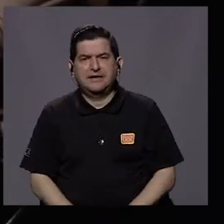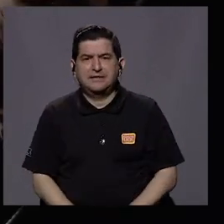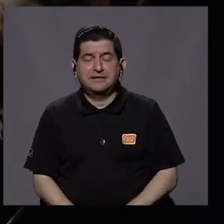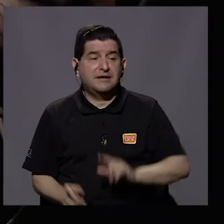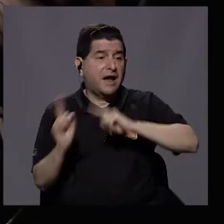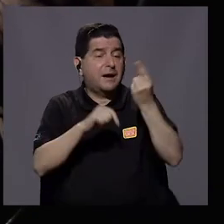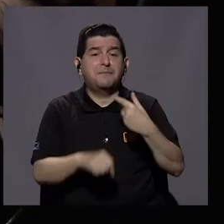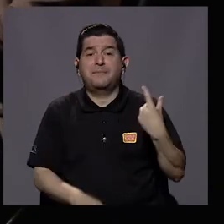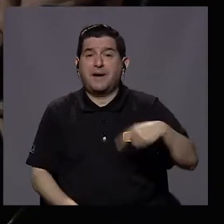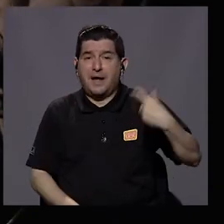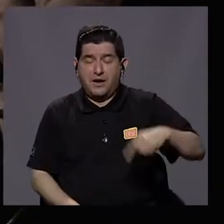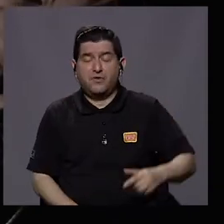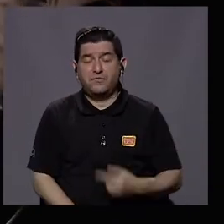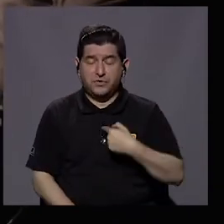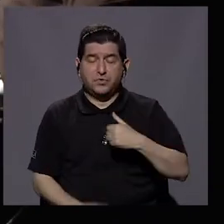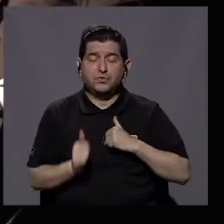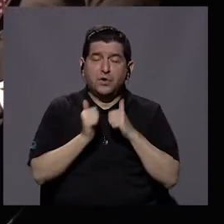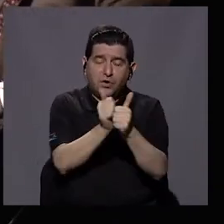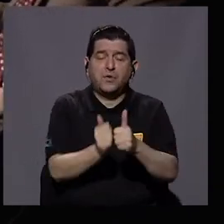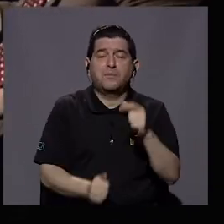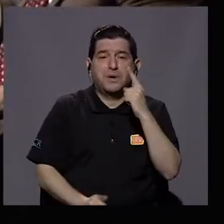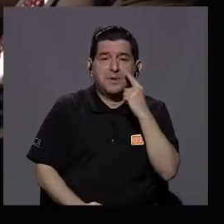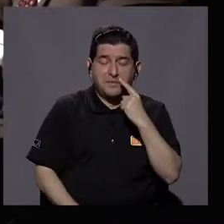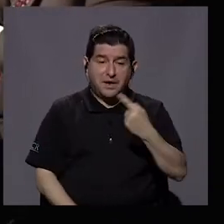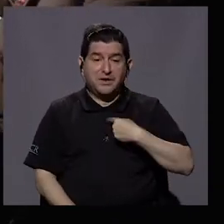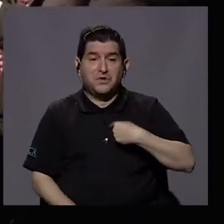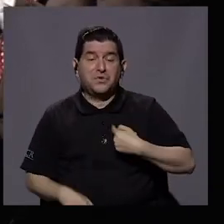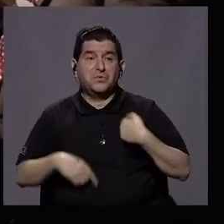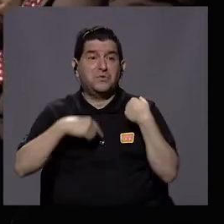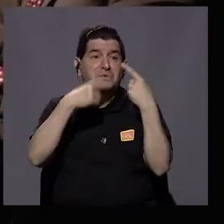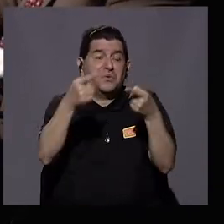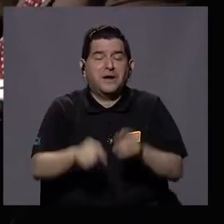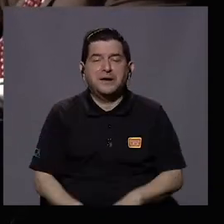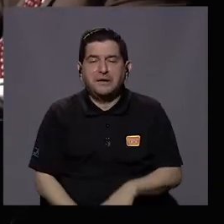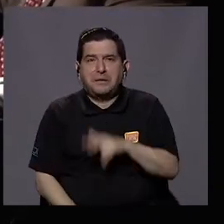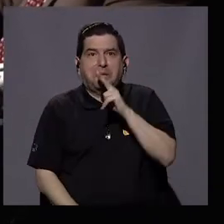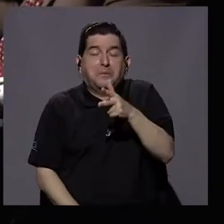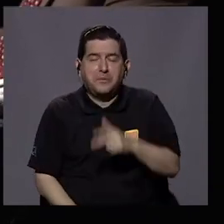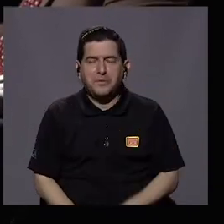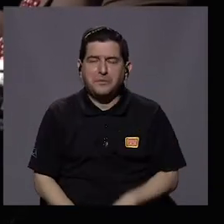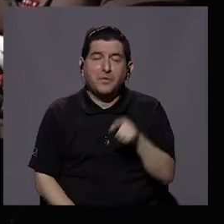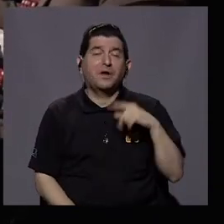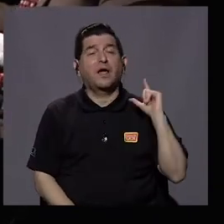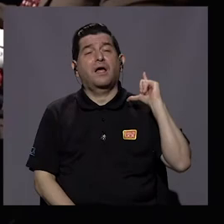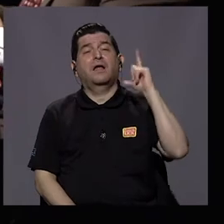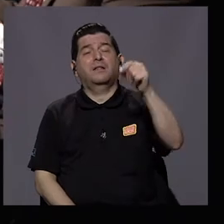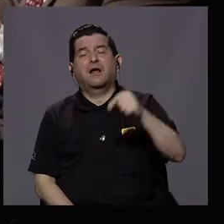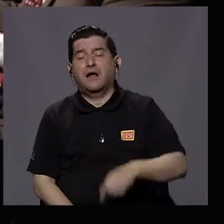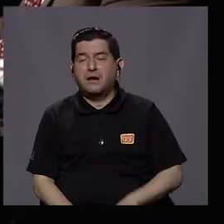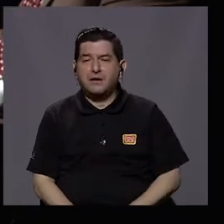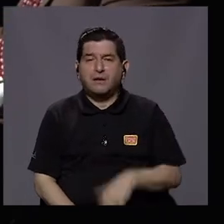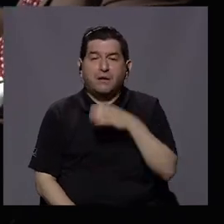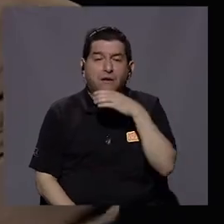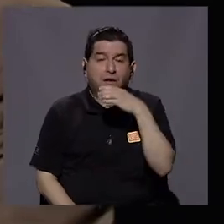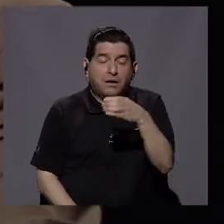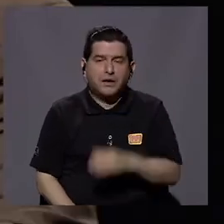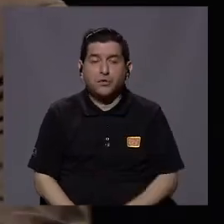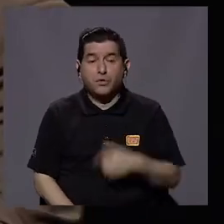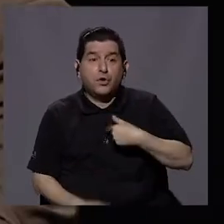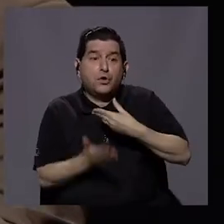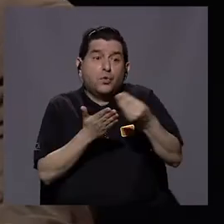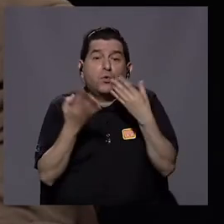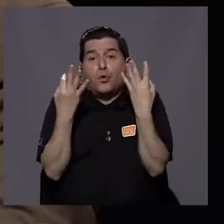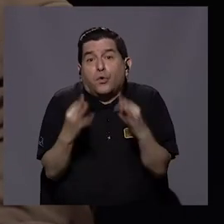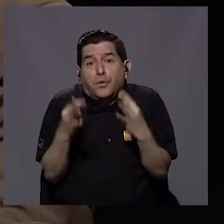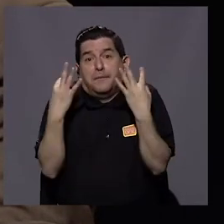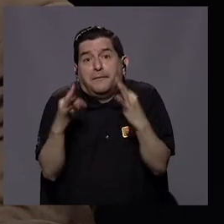¿verdad?, de que va golfito, como yo fui con mi papá, y que uno en el viaje se vomita todo porque es muy largo y que mucho calor y que uno no entiende, ¿no?, y que compra las cosas,